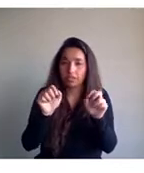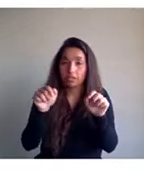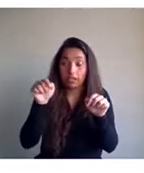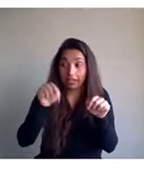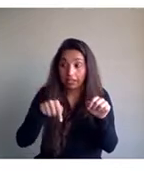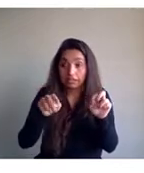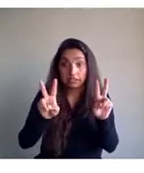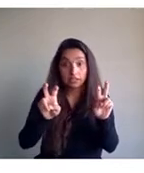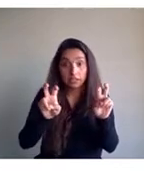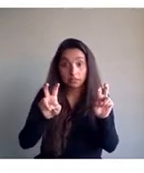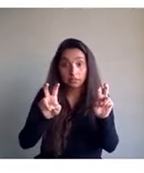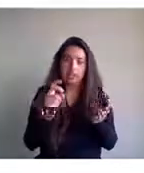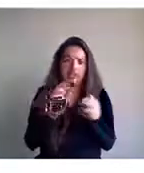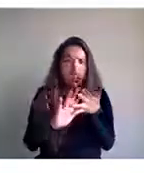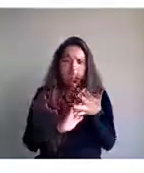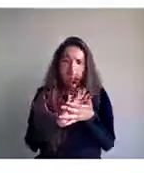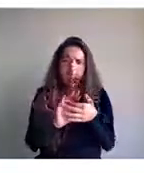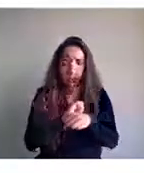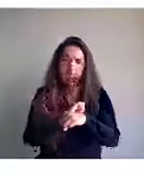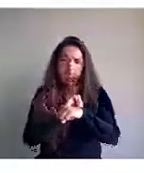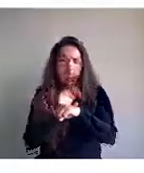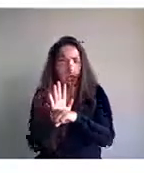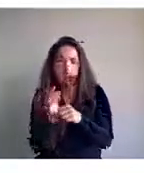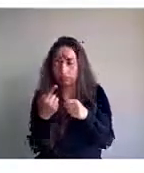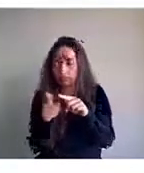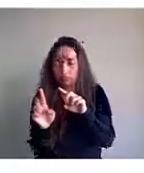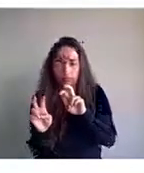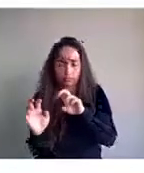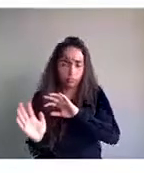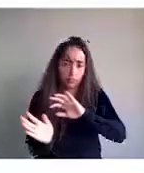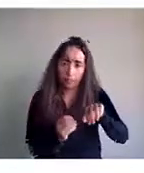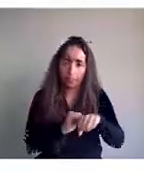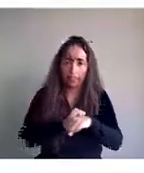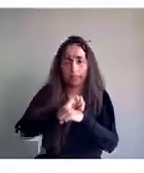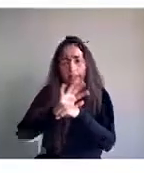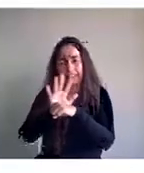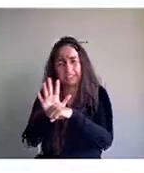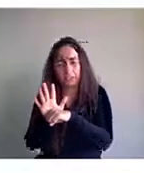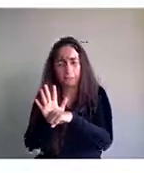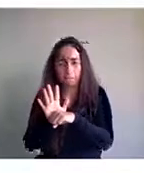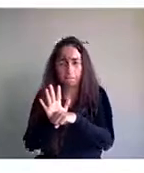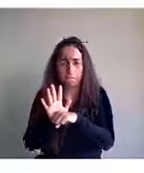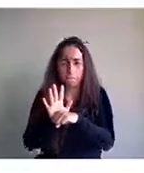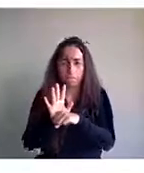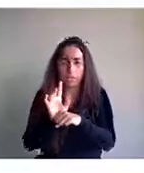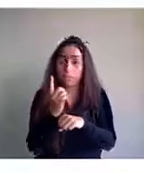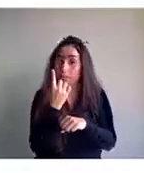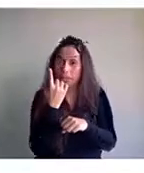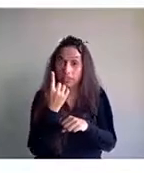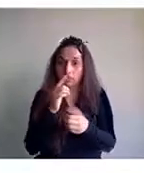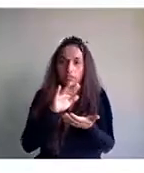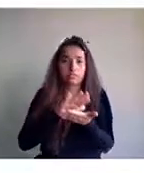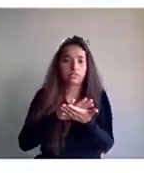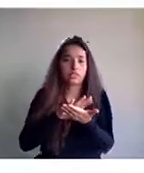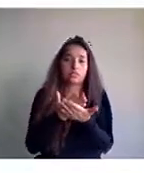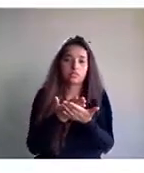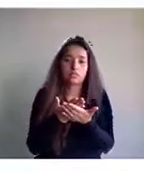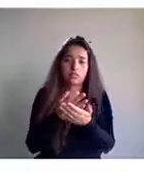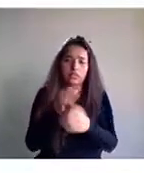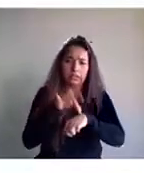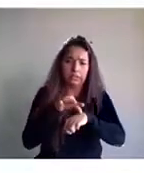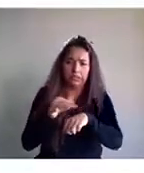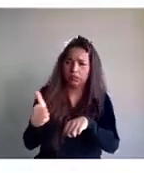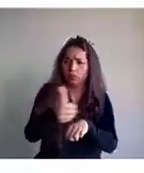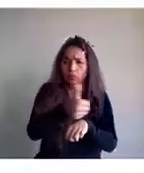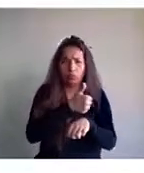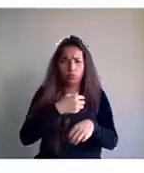del sistema sanitario como dicen muchos países de la región que se convirtió en una crisis económica y se convirtió la crisis económica